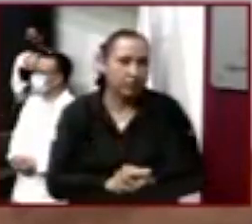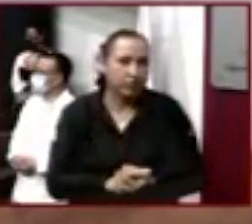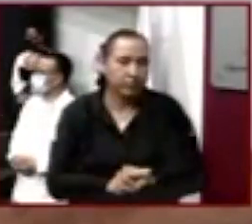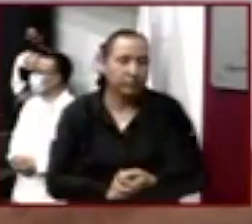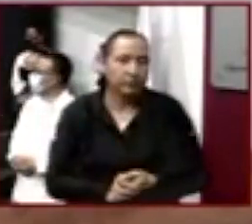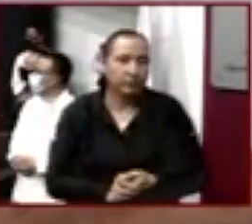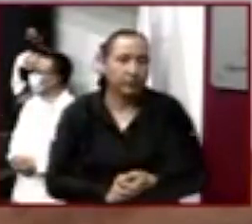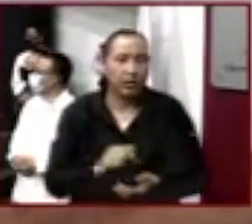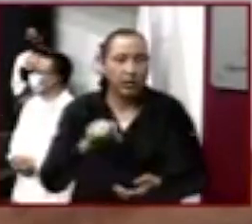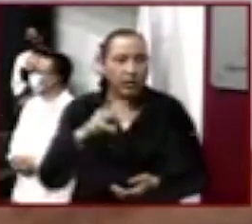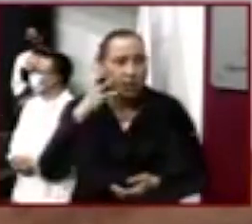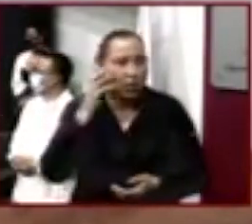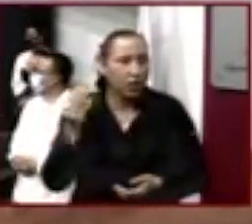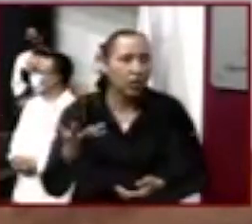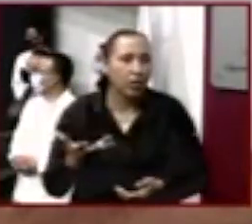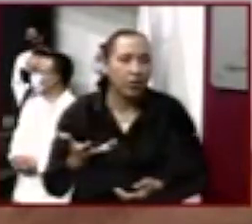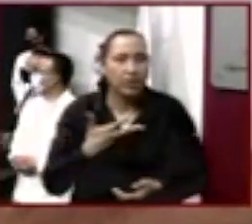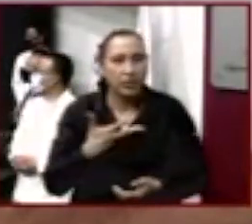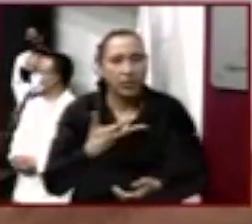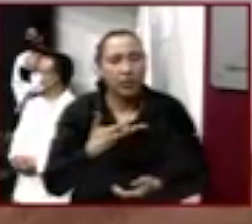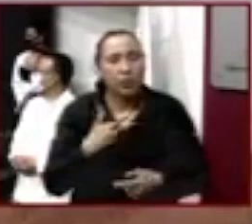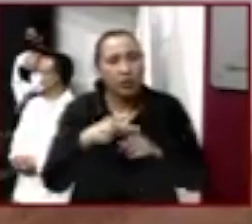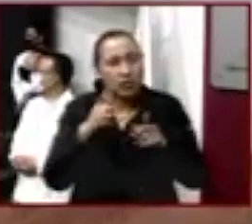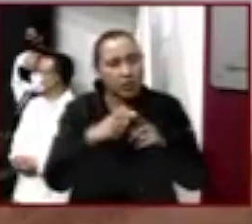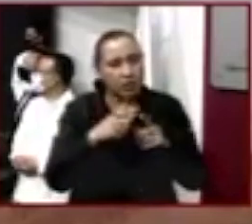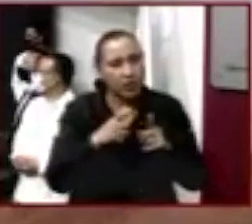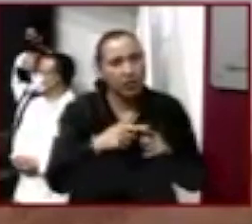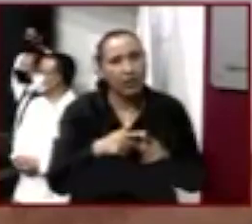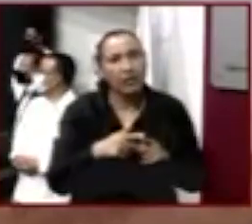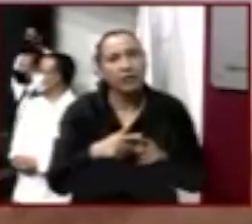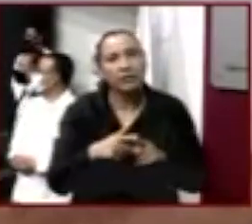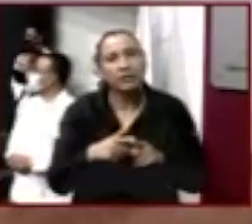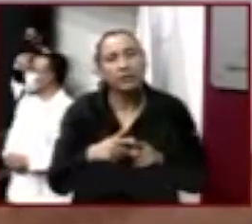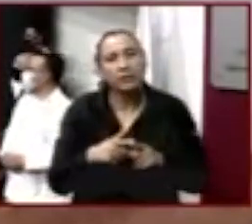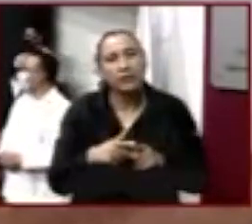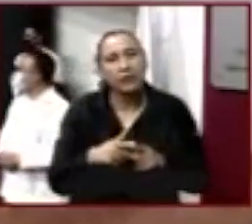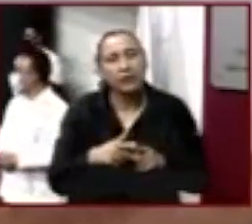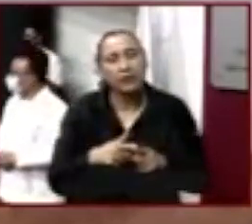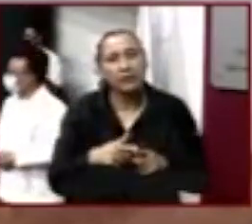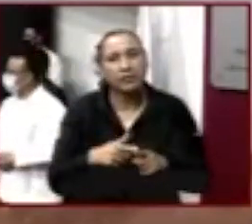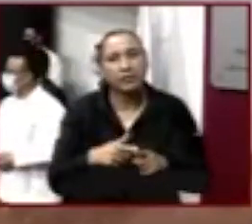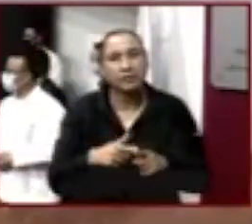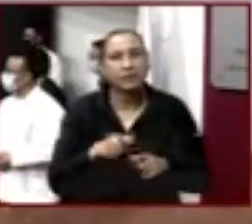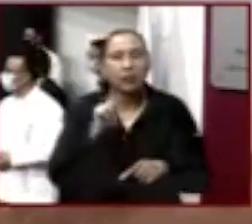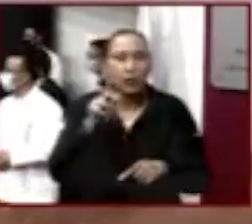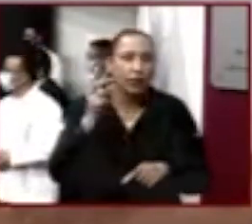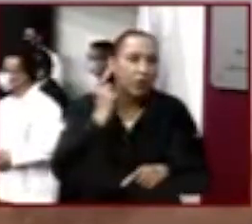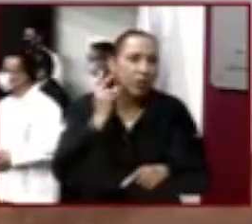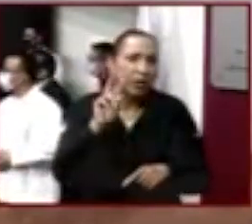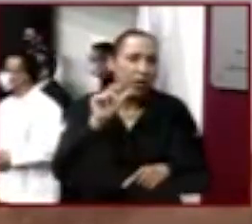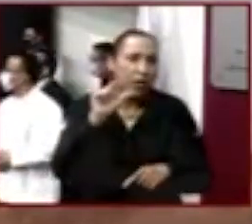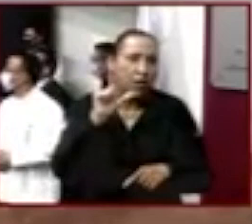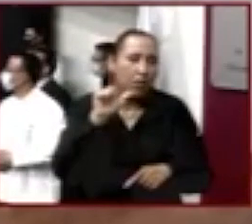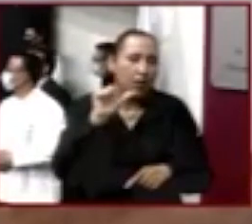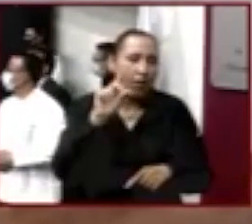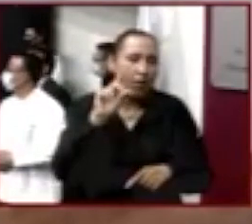Y aquí en Colima tenemos también varios casos, empezando por usted, diputado Vladimir, que ojalá pronto pueda